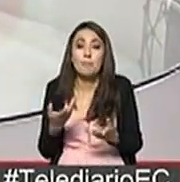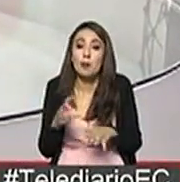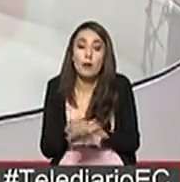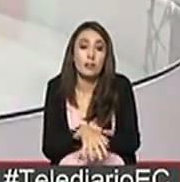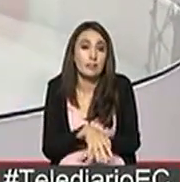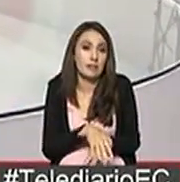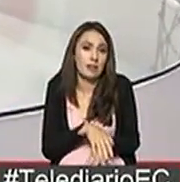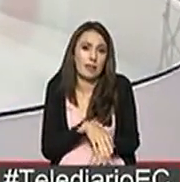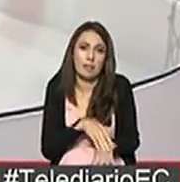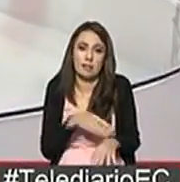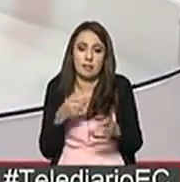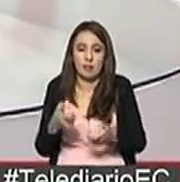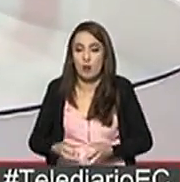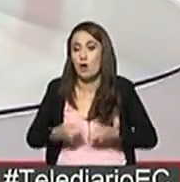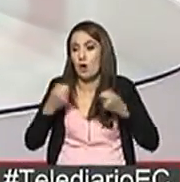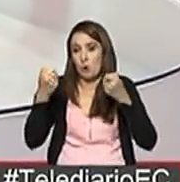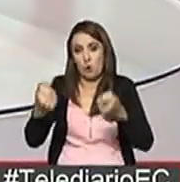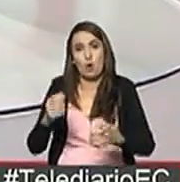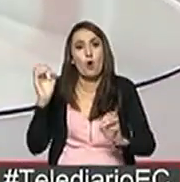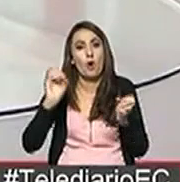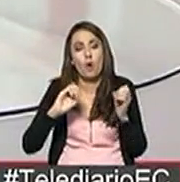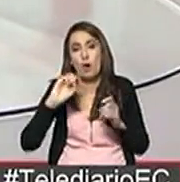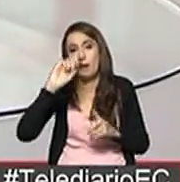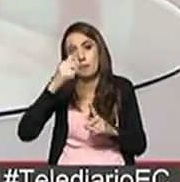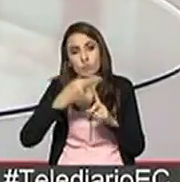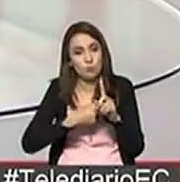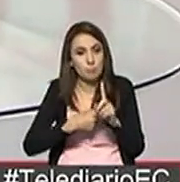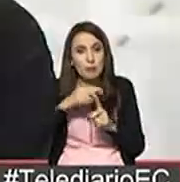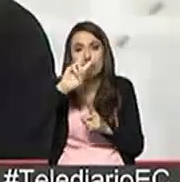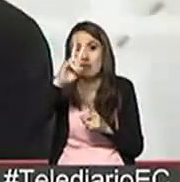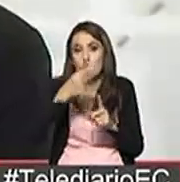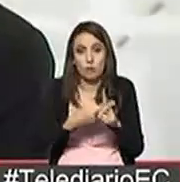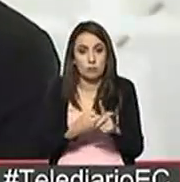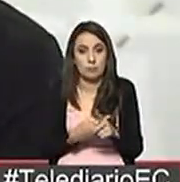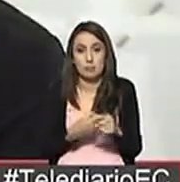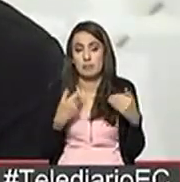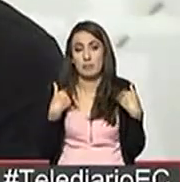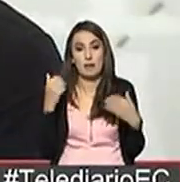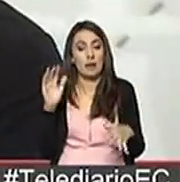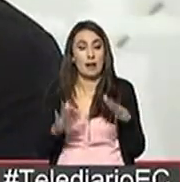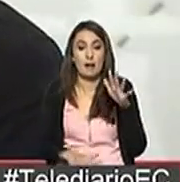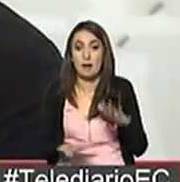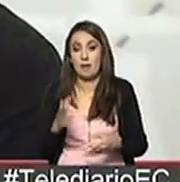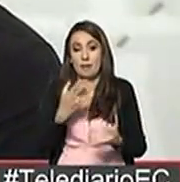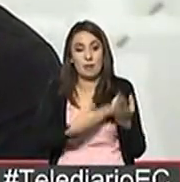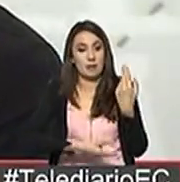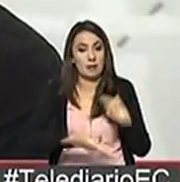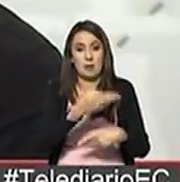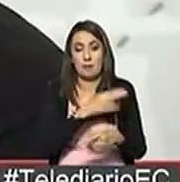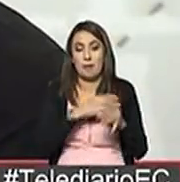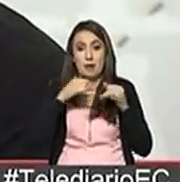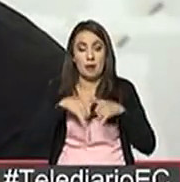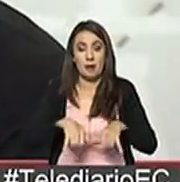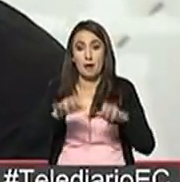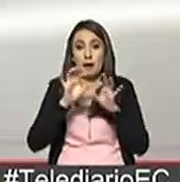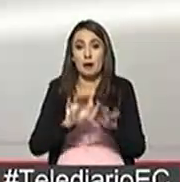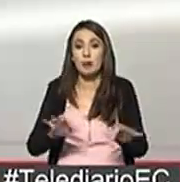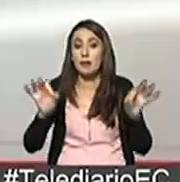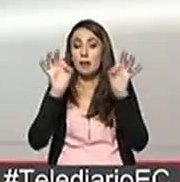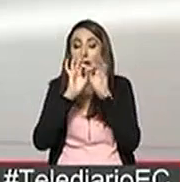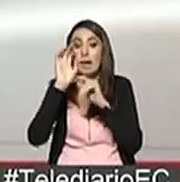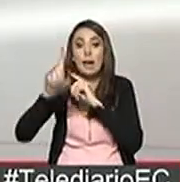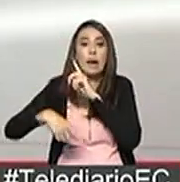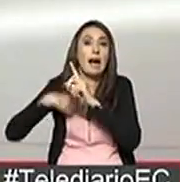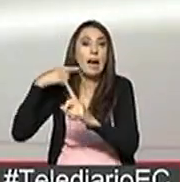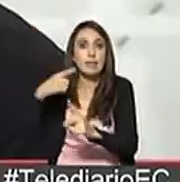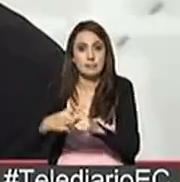mejor de los casos nos entregan 45 días. A veces ha sucedido que se demoran más. Nosotros no podemos comercializar nuestros productos de manera legal. Hasta que no tengan